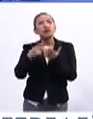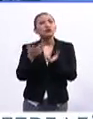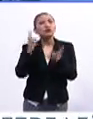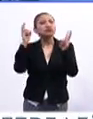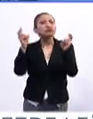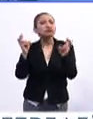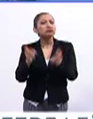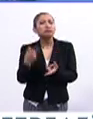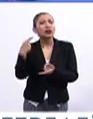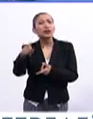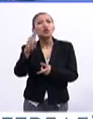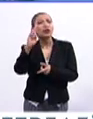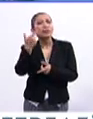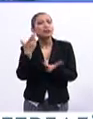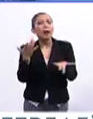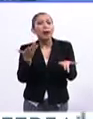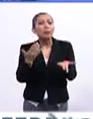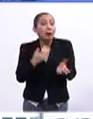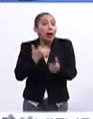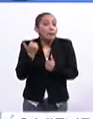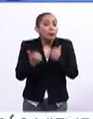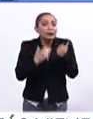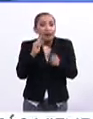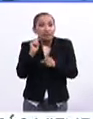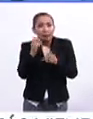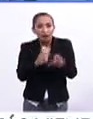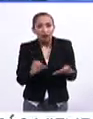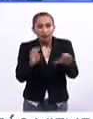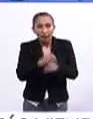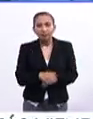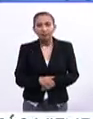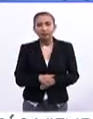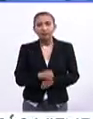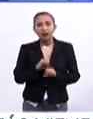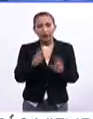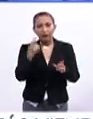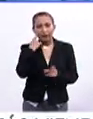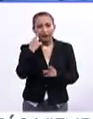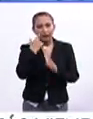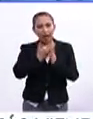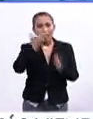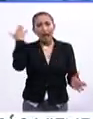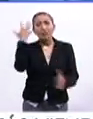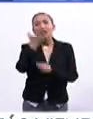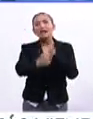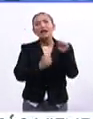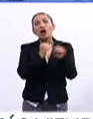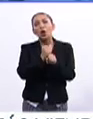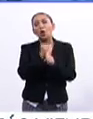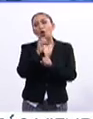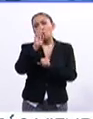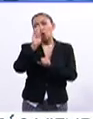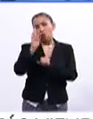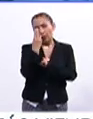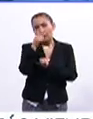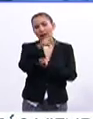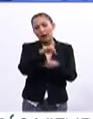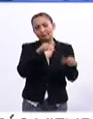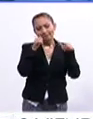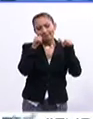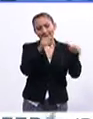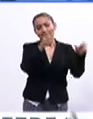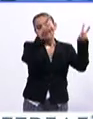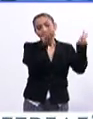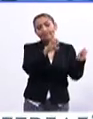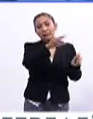proyectos y cómo la universidad lo está aprovechando, ¿no? La tecnología? Sí, claro que sí. Bueno, desde hace más de 10 años la universidad ha estado trabajando en